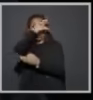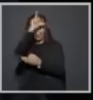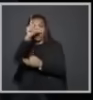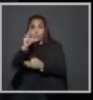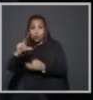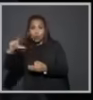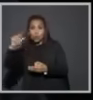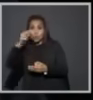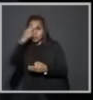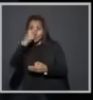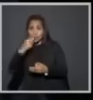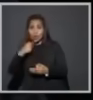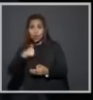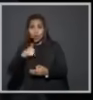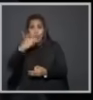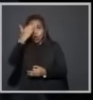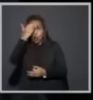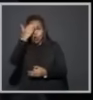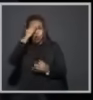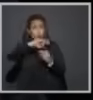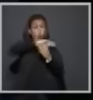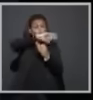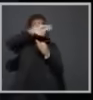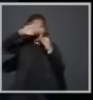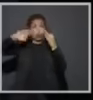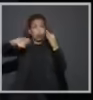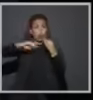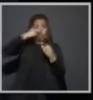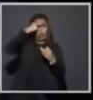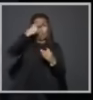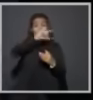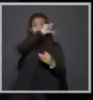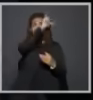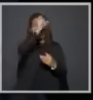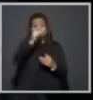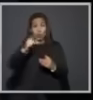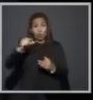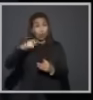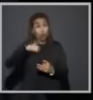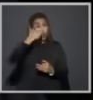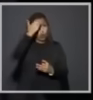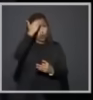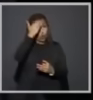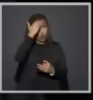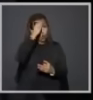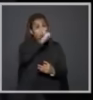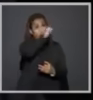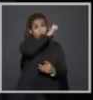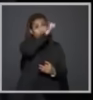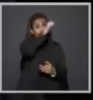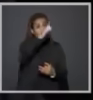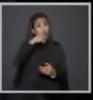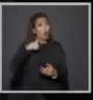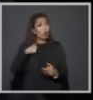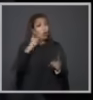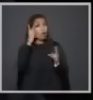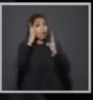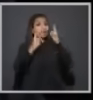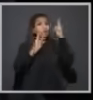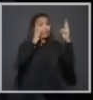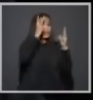conozco todo México, todos los municipios de México los conozco, los he visitado más de una